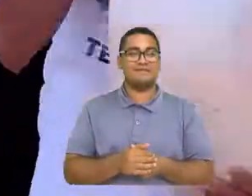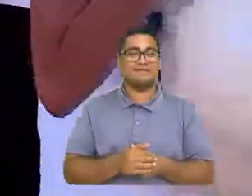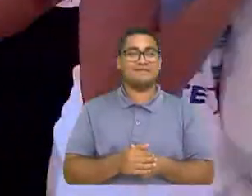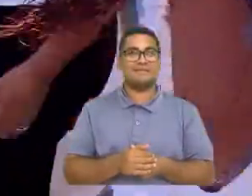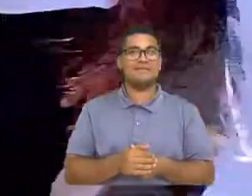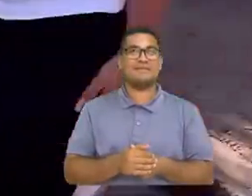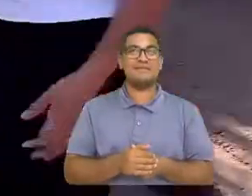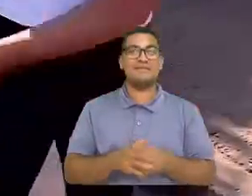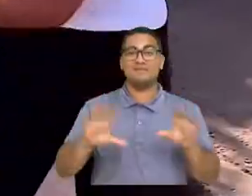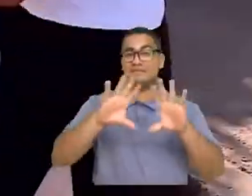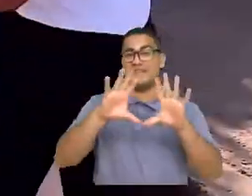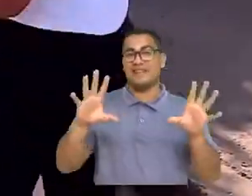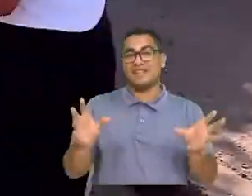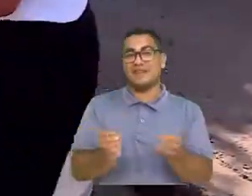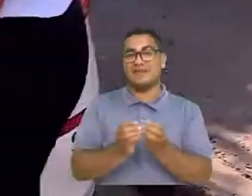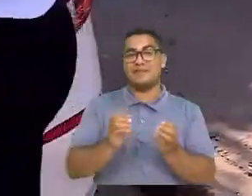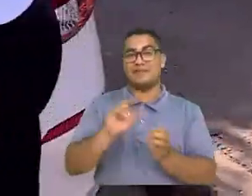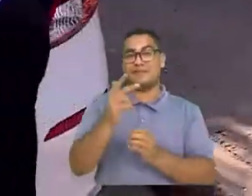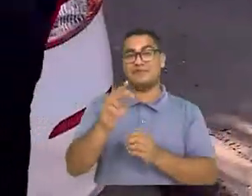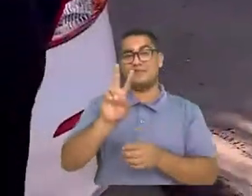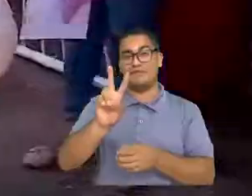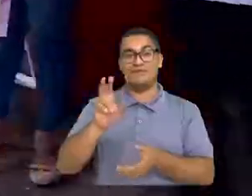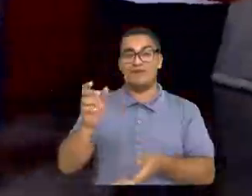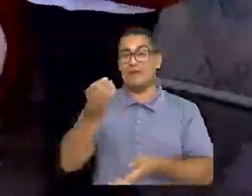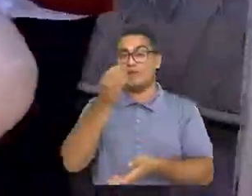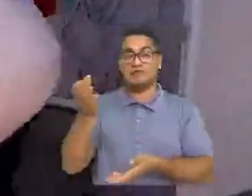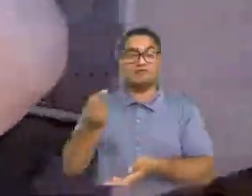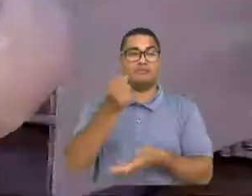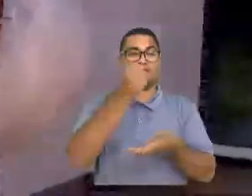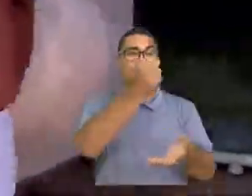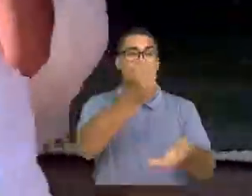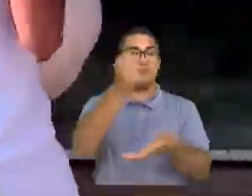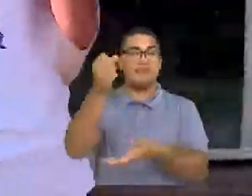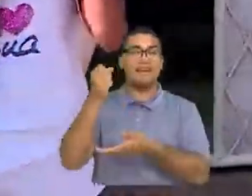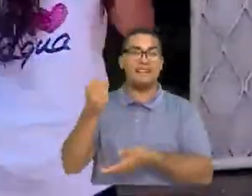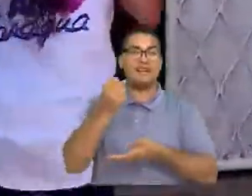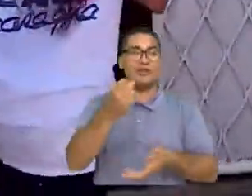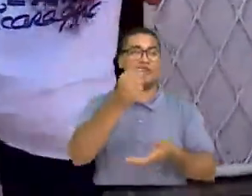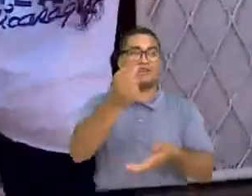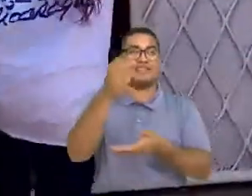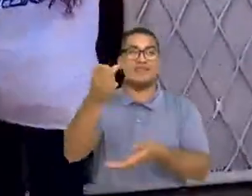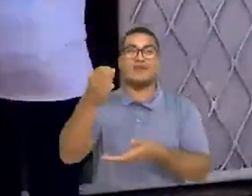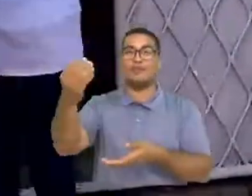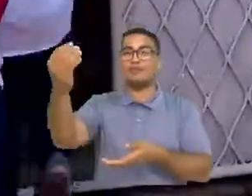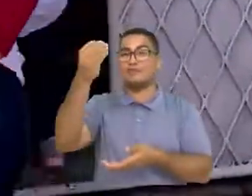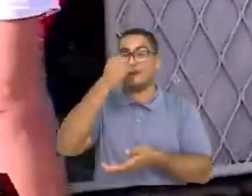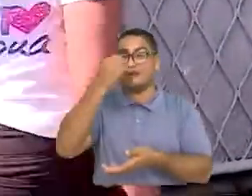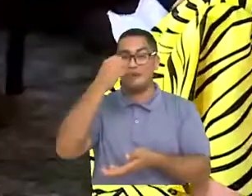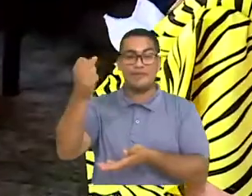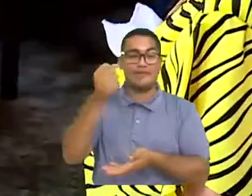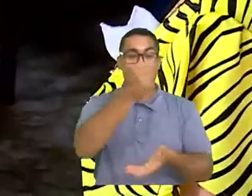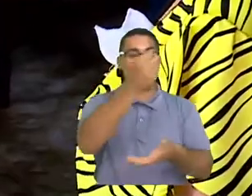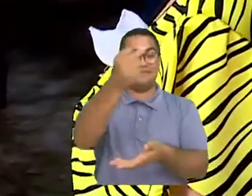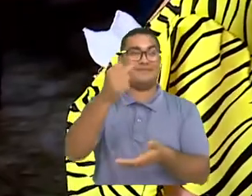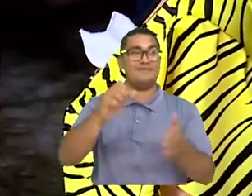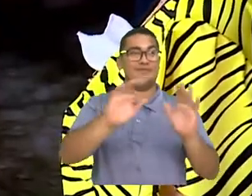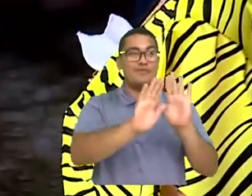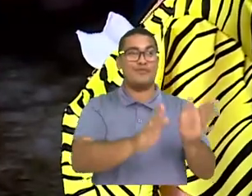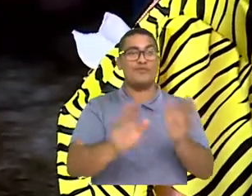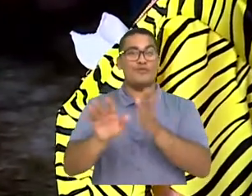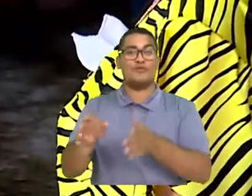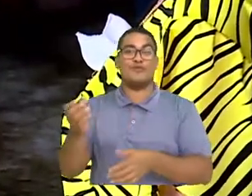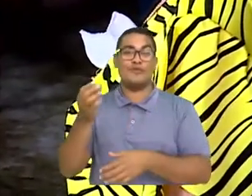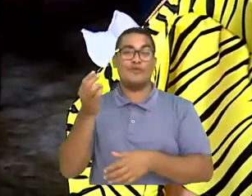Un total de 82 paquetes alimenticios solidarios fueron entregados a madres de héroes y mártires y personas en